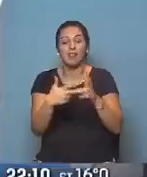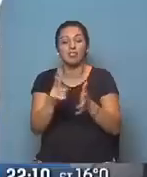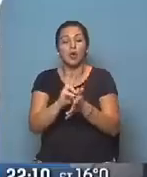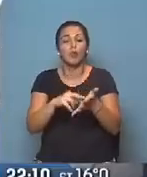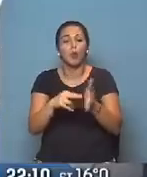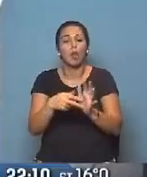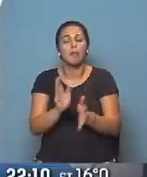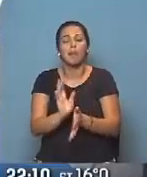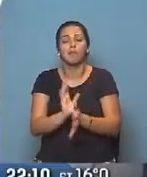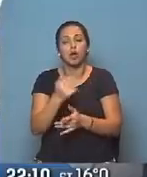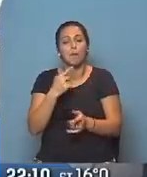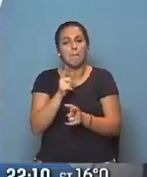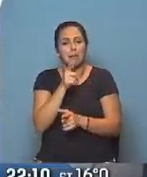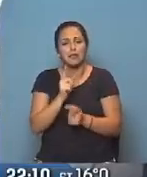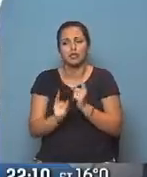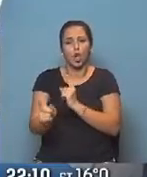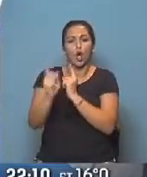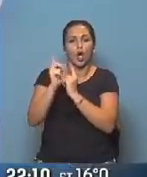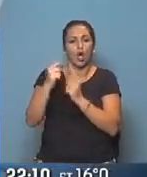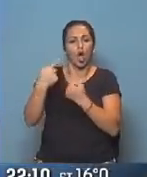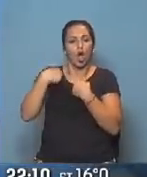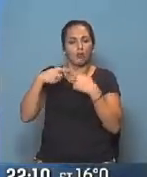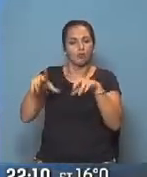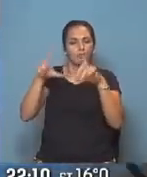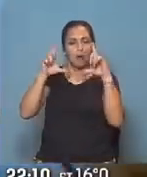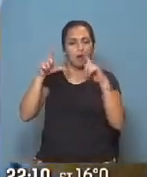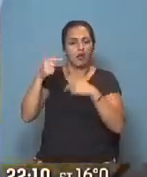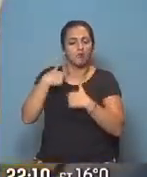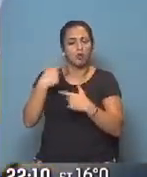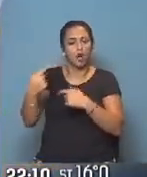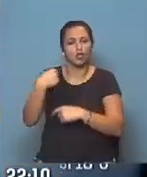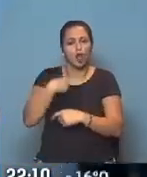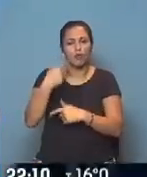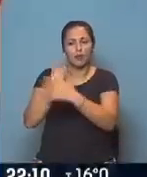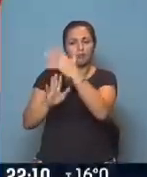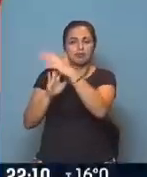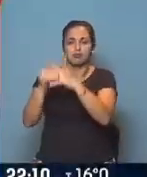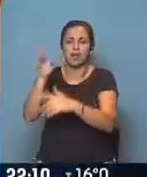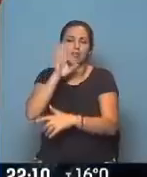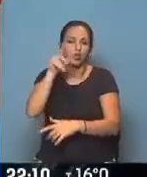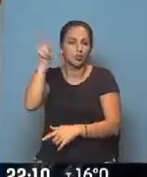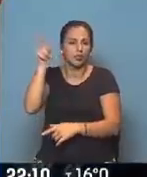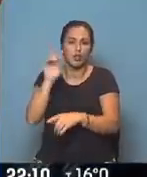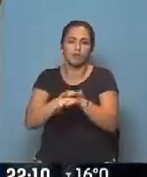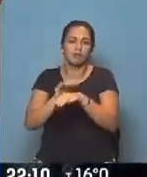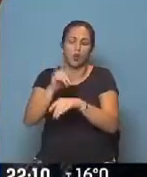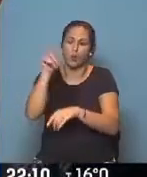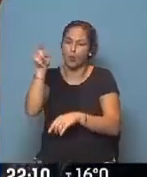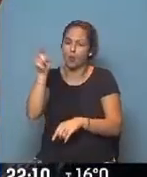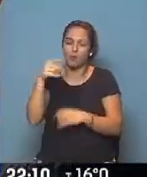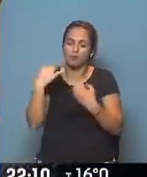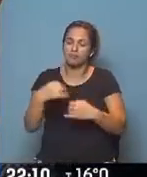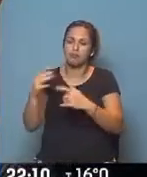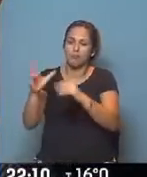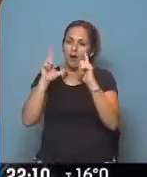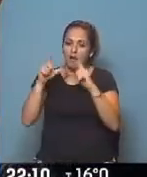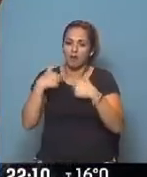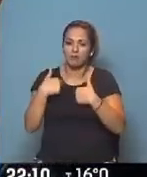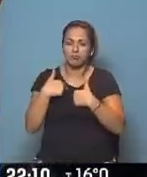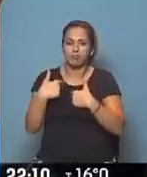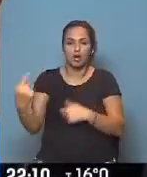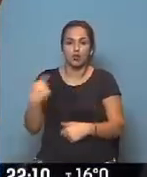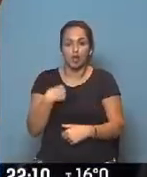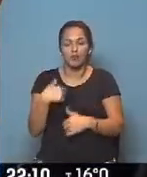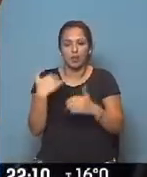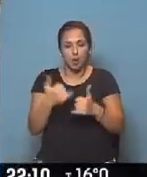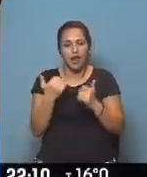conspiración internacional contra su país y su gobierno, encabezada por Estados Unidos. Tiene aún algunas cartas políticas que jugar. Es